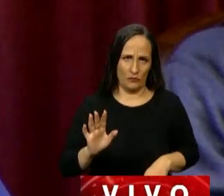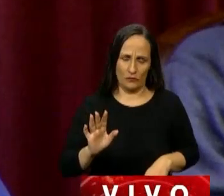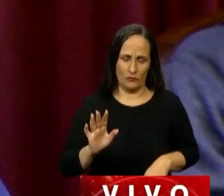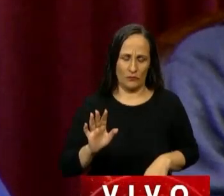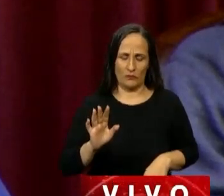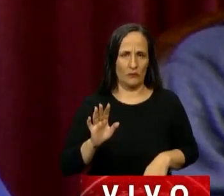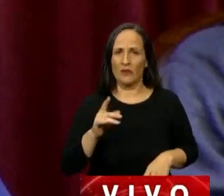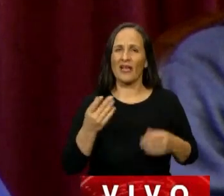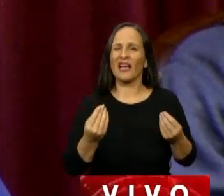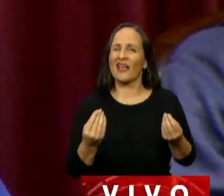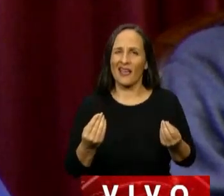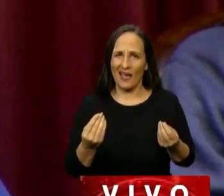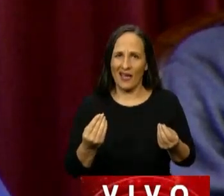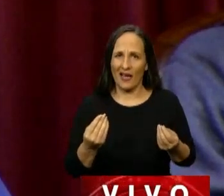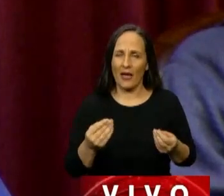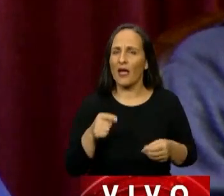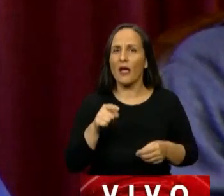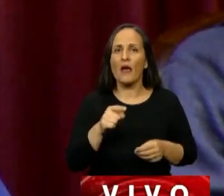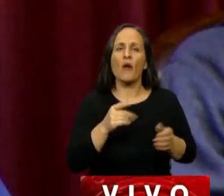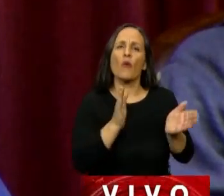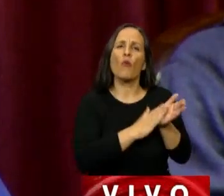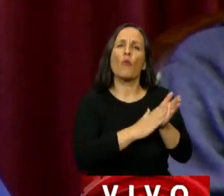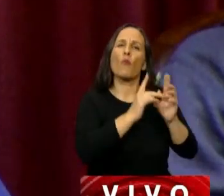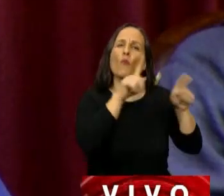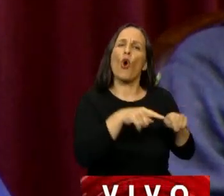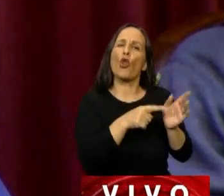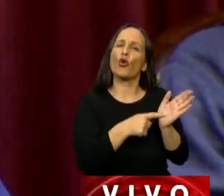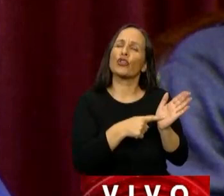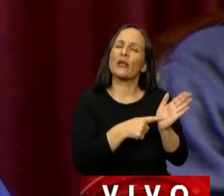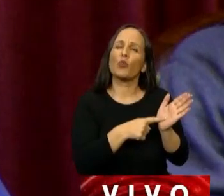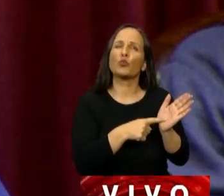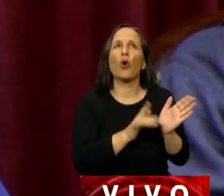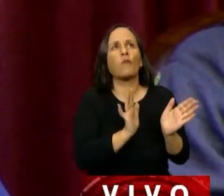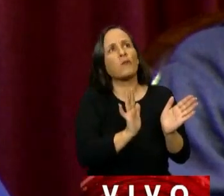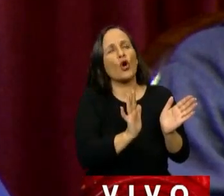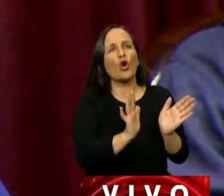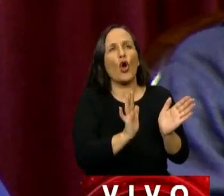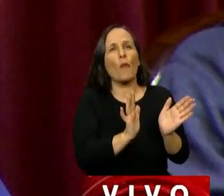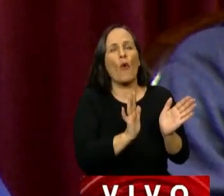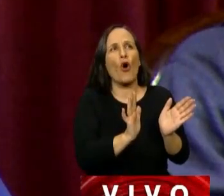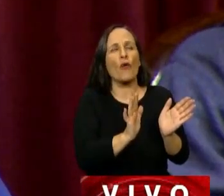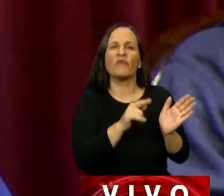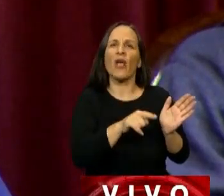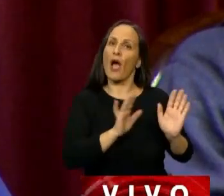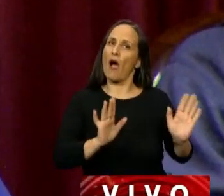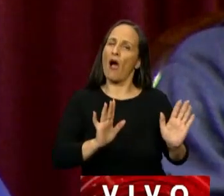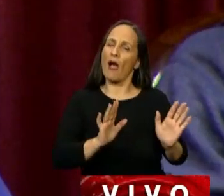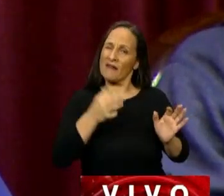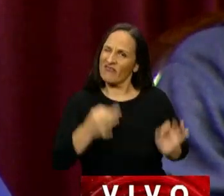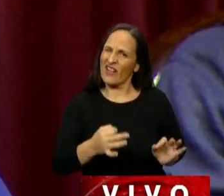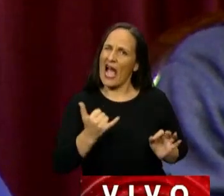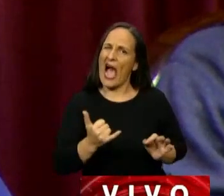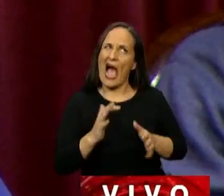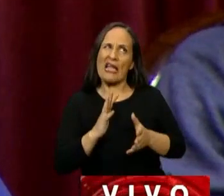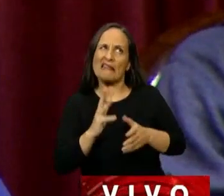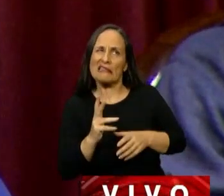mecanismo, es la utilización del monotributo como mecanismo, como forma de establecer un fraude laboral